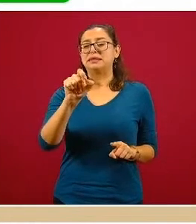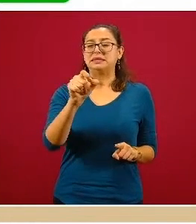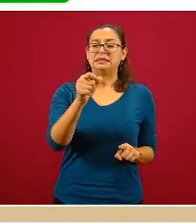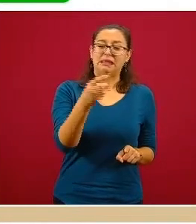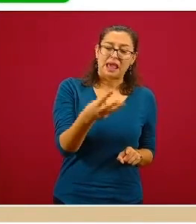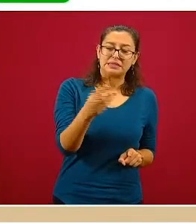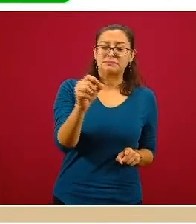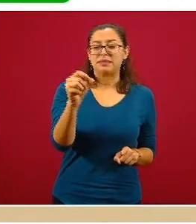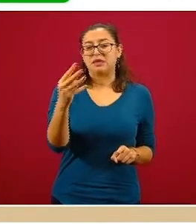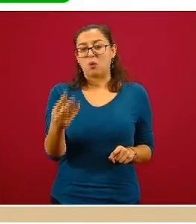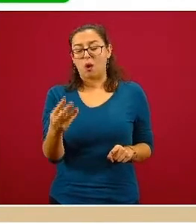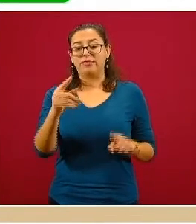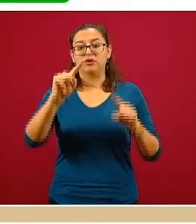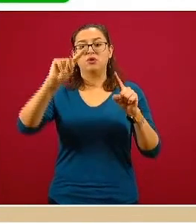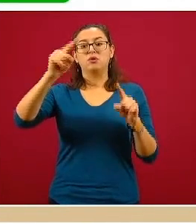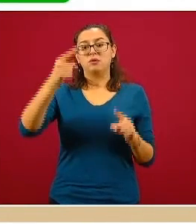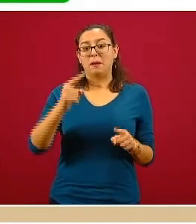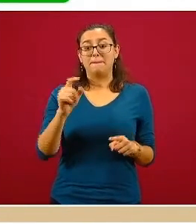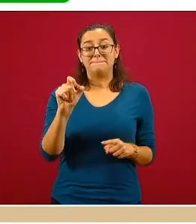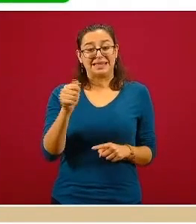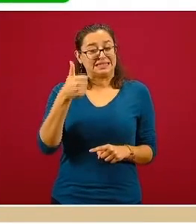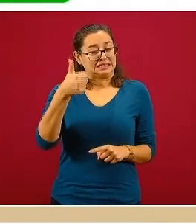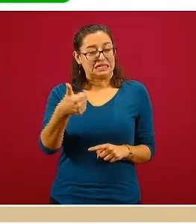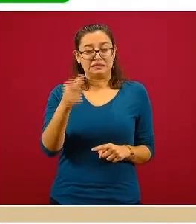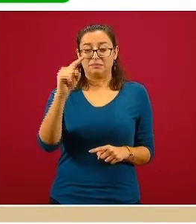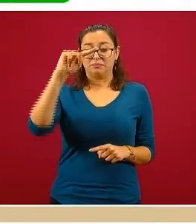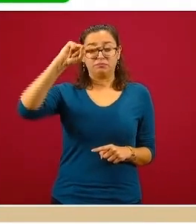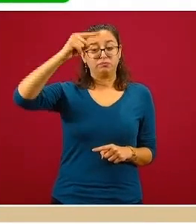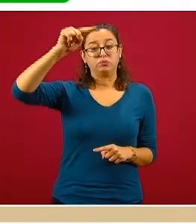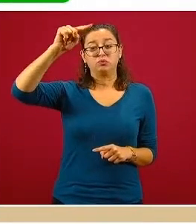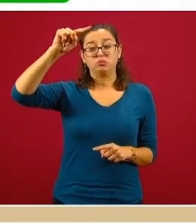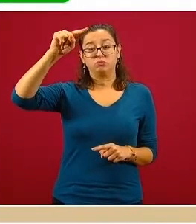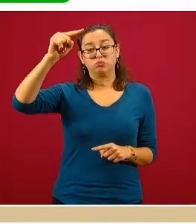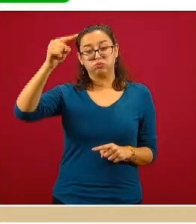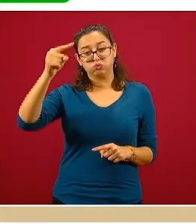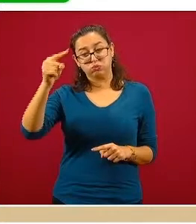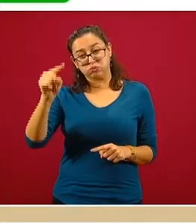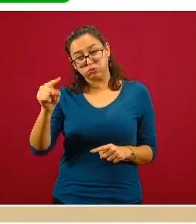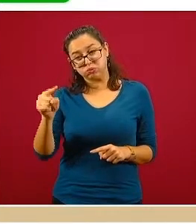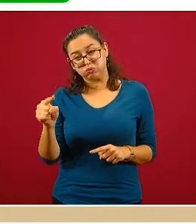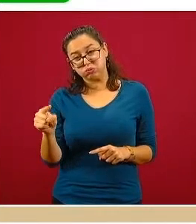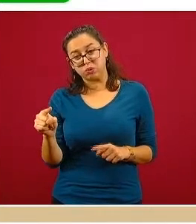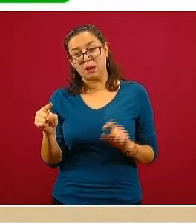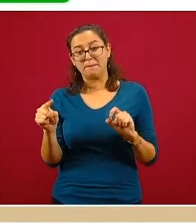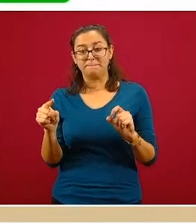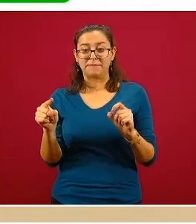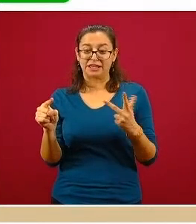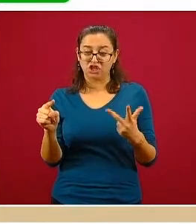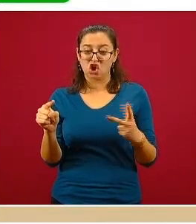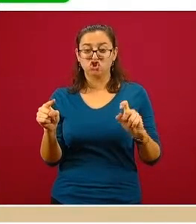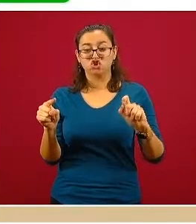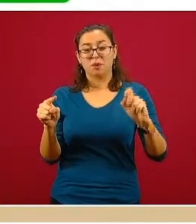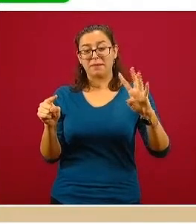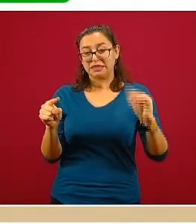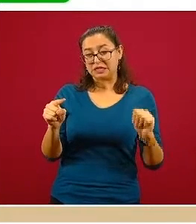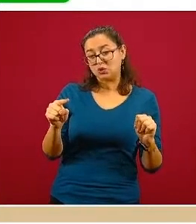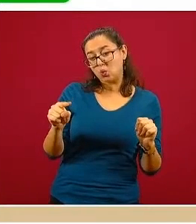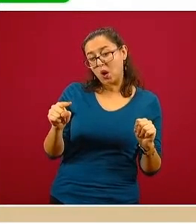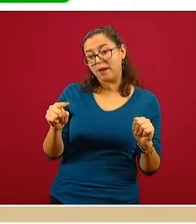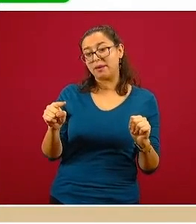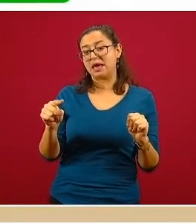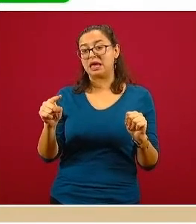24, habiendo llegado un primer pico en la 26 y luego prácticamente una meseta hasta la semana 28-29, ya